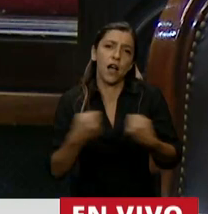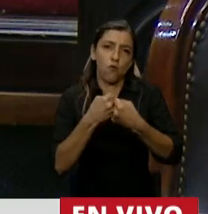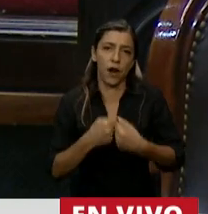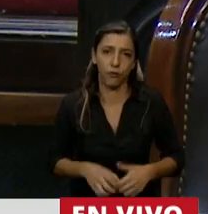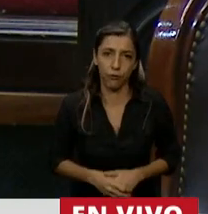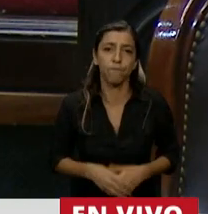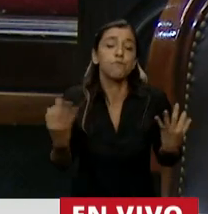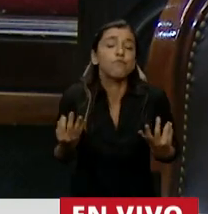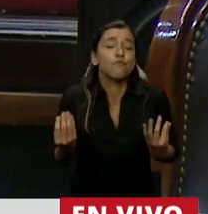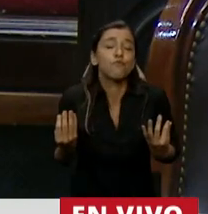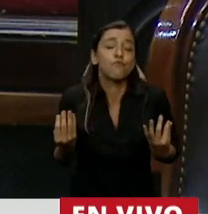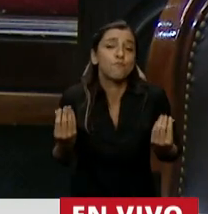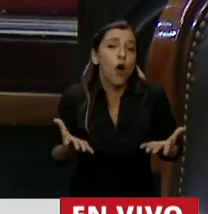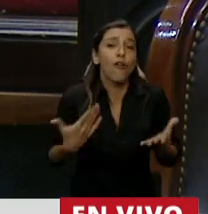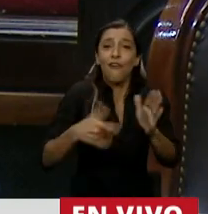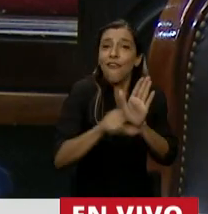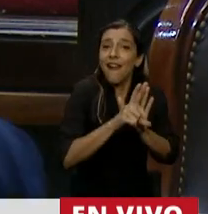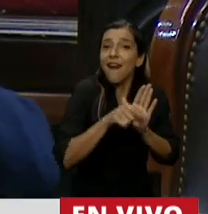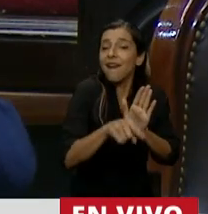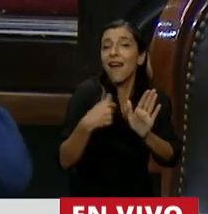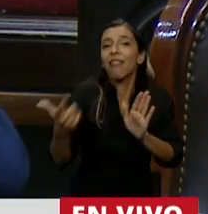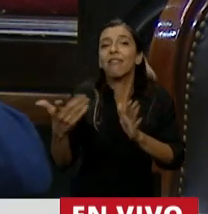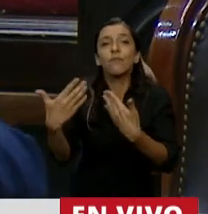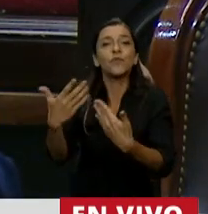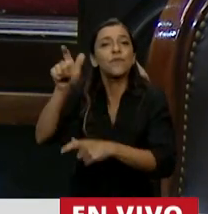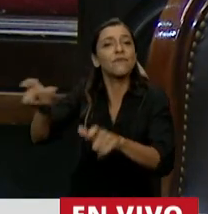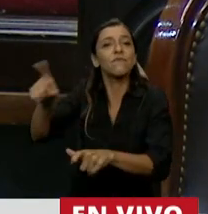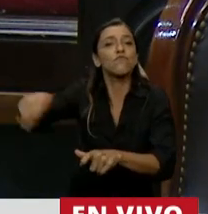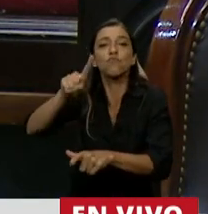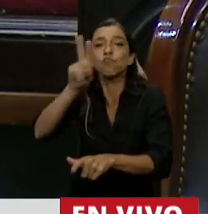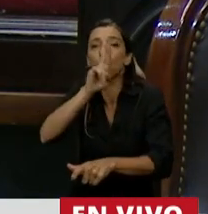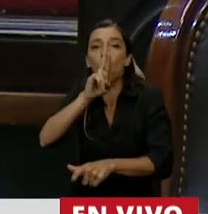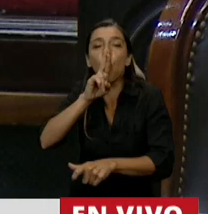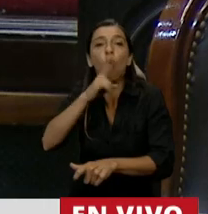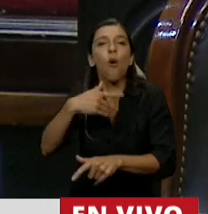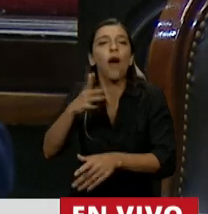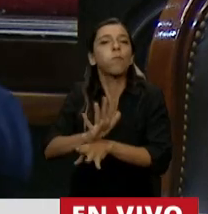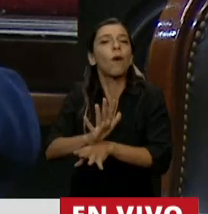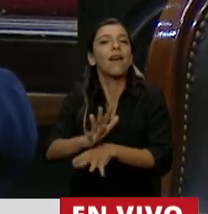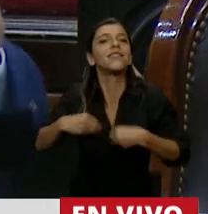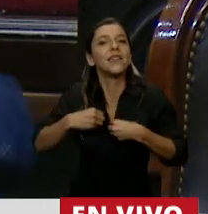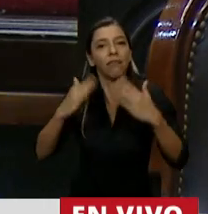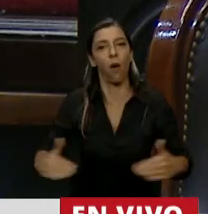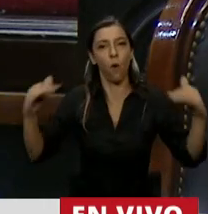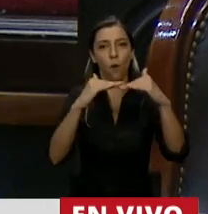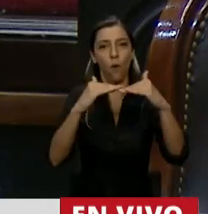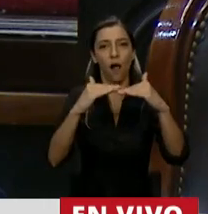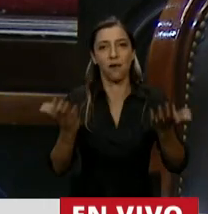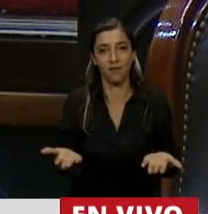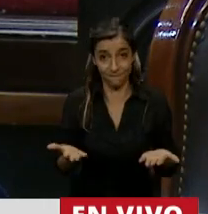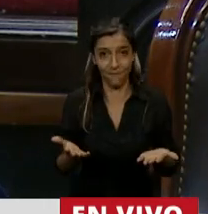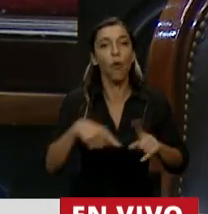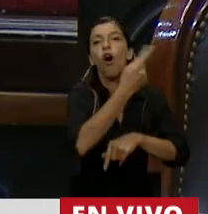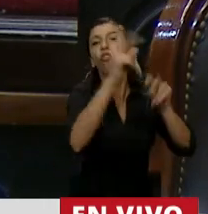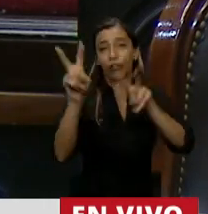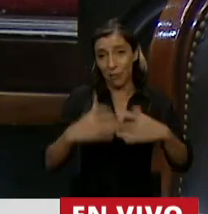va a posibilitar que la mujer adquiera ese grado de paridad que es necesario en la vida, como lo estamos llevando adelante en otras